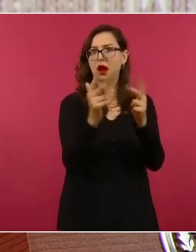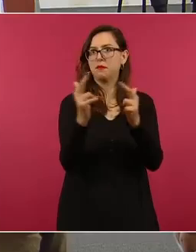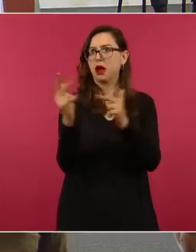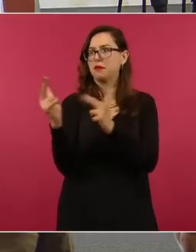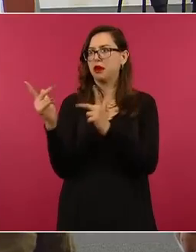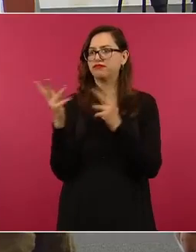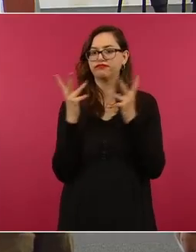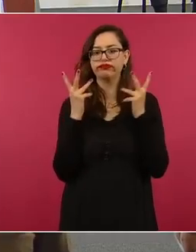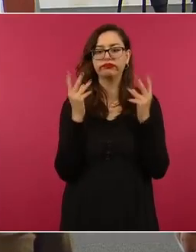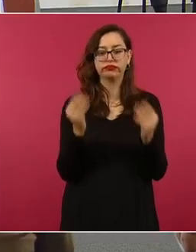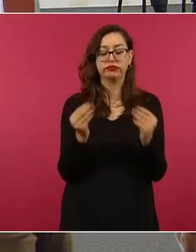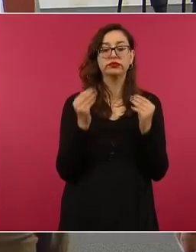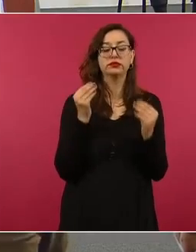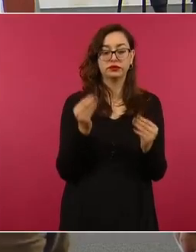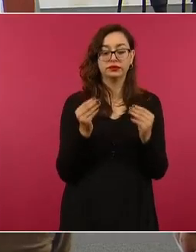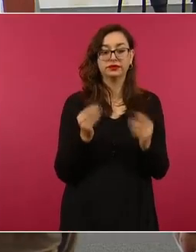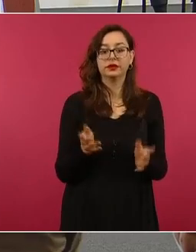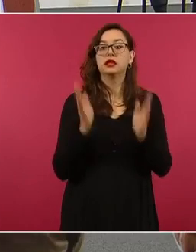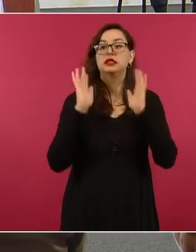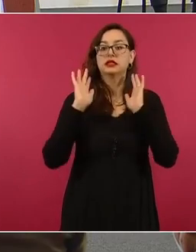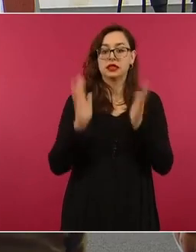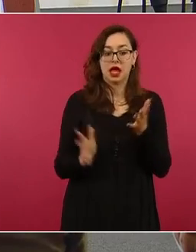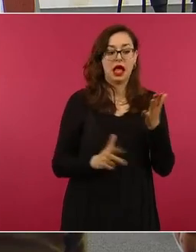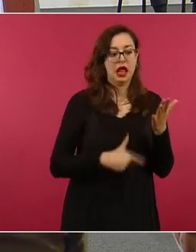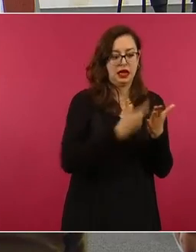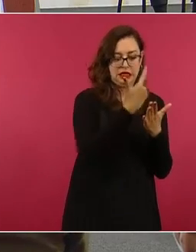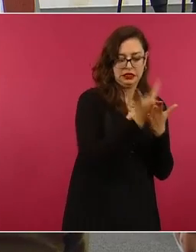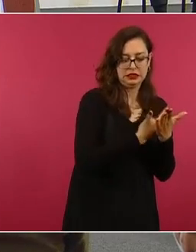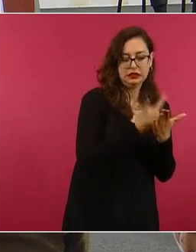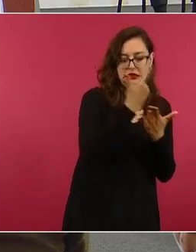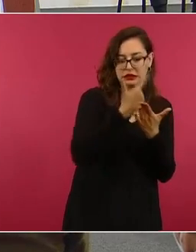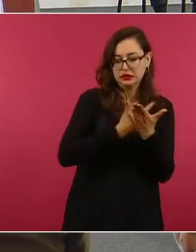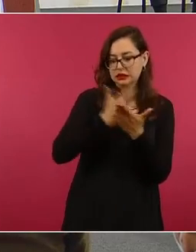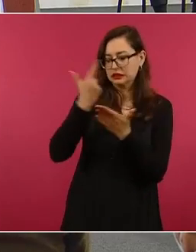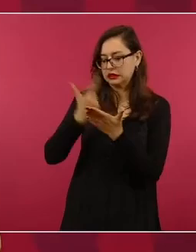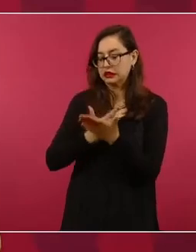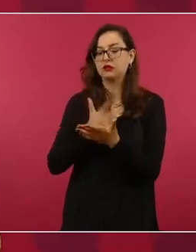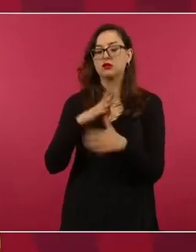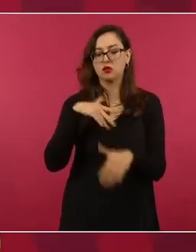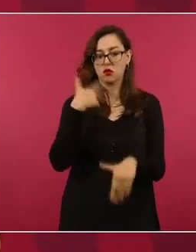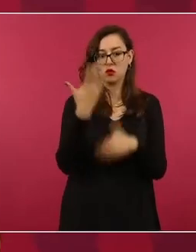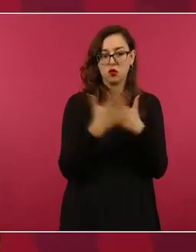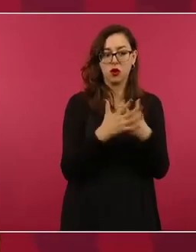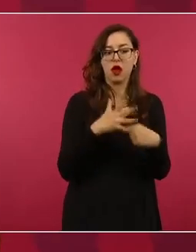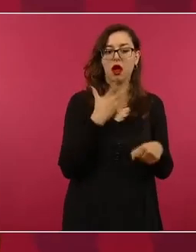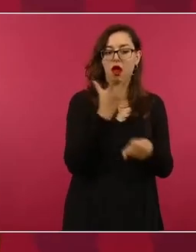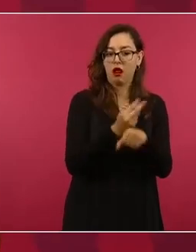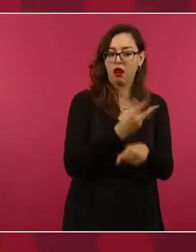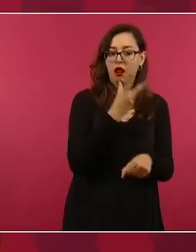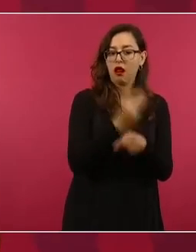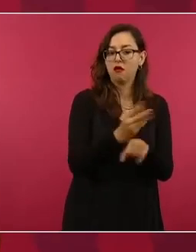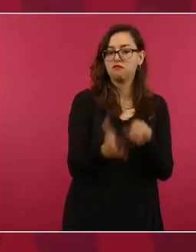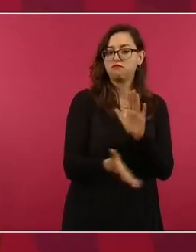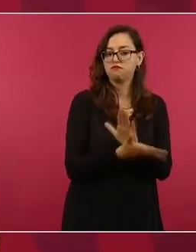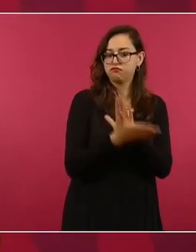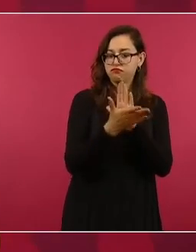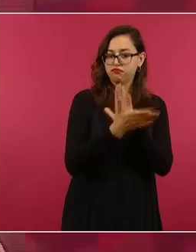Y tenemos ya un censo y vamos a ayudar, aprovecho también para informarle a